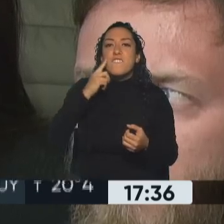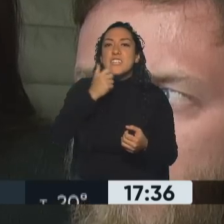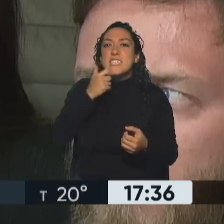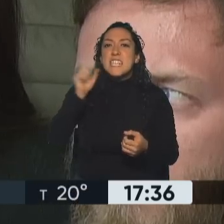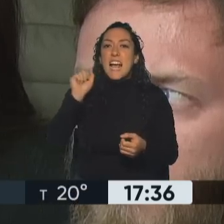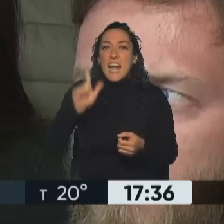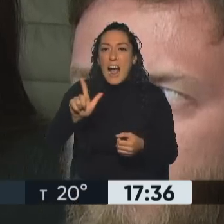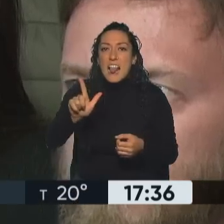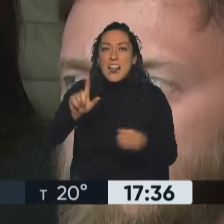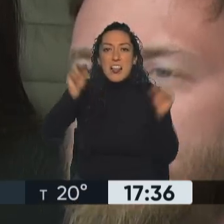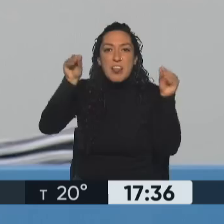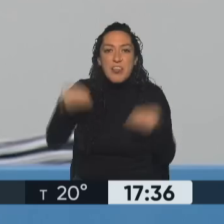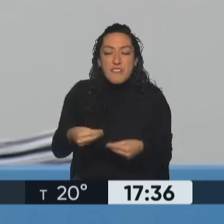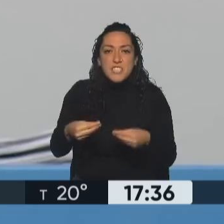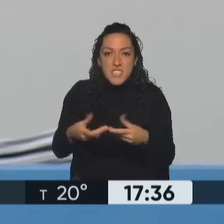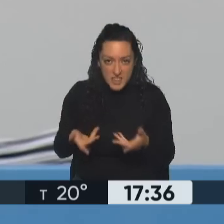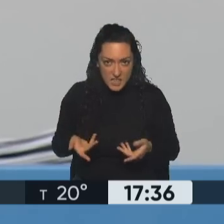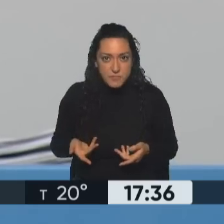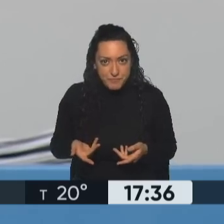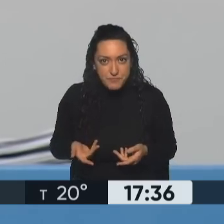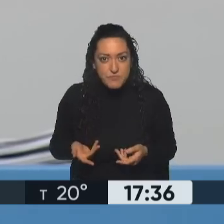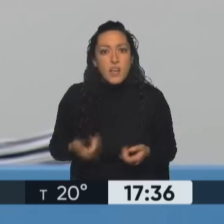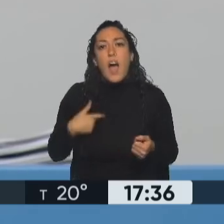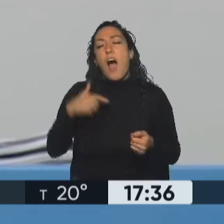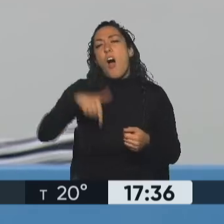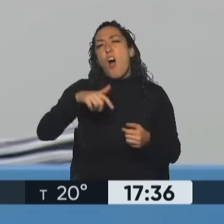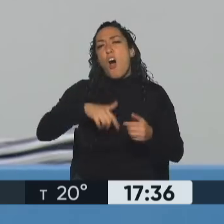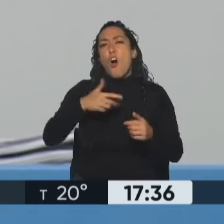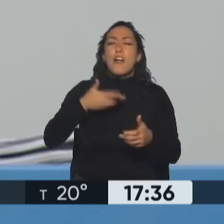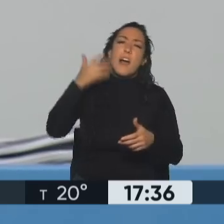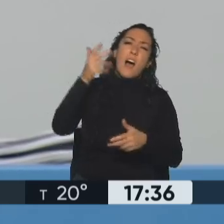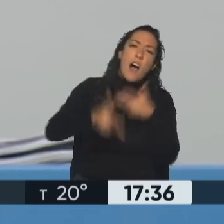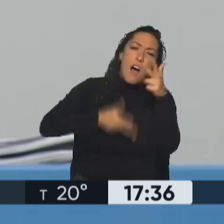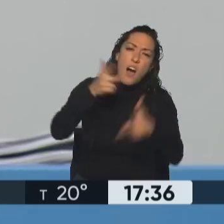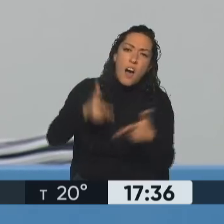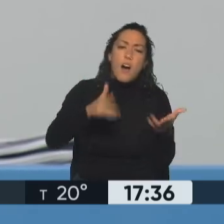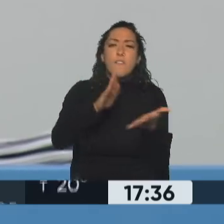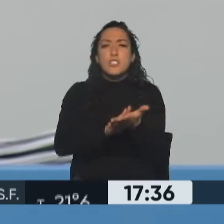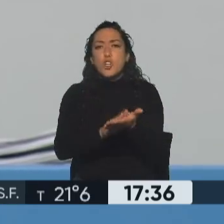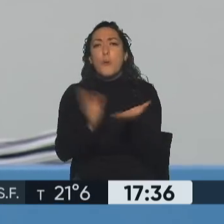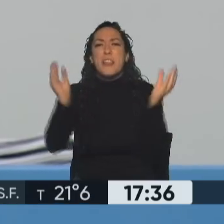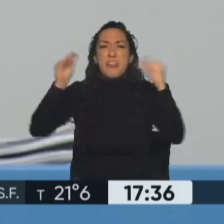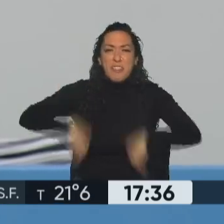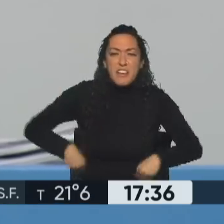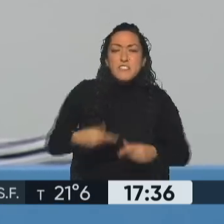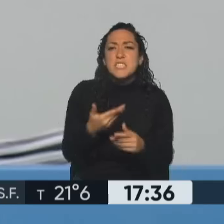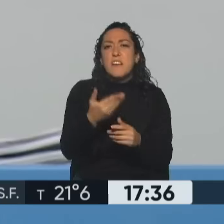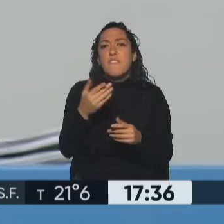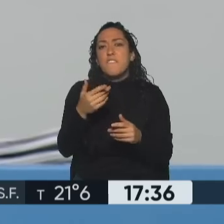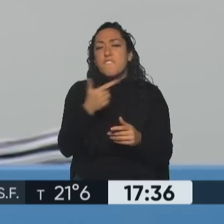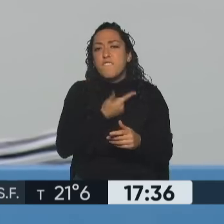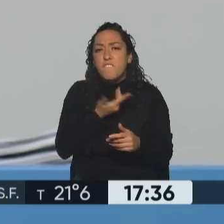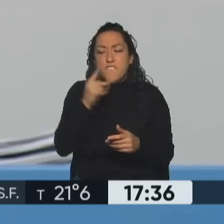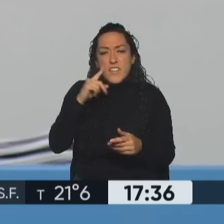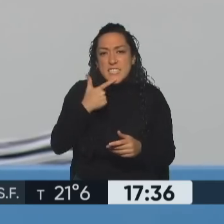es... Y ojo que no voy a hacer una apología del déficit fiscal, estoy tratando de analizar